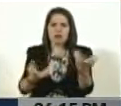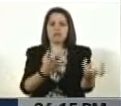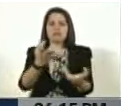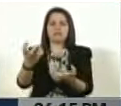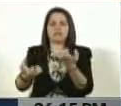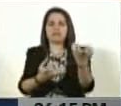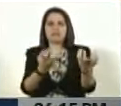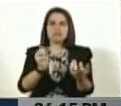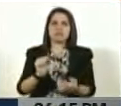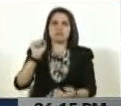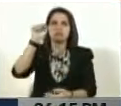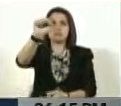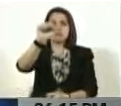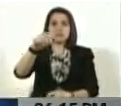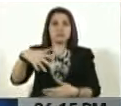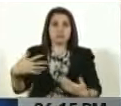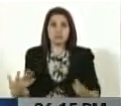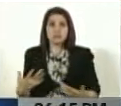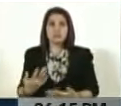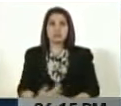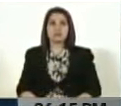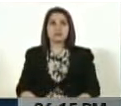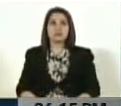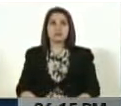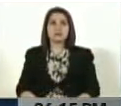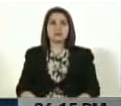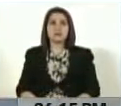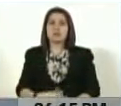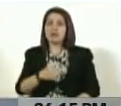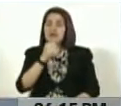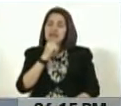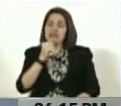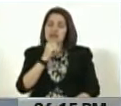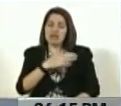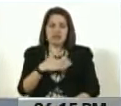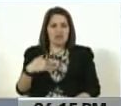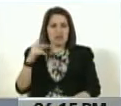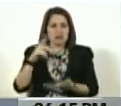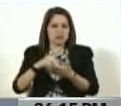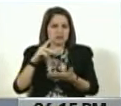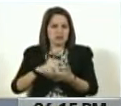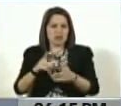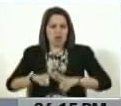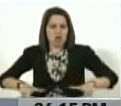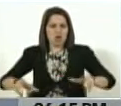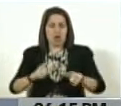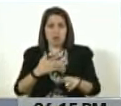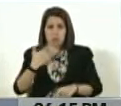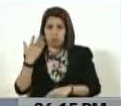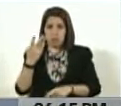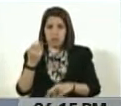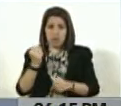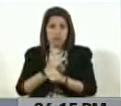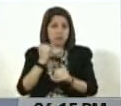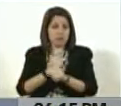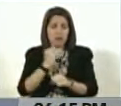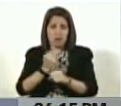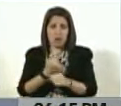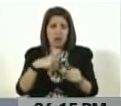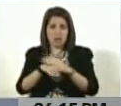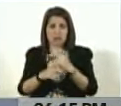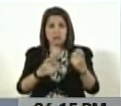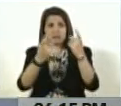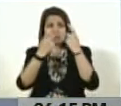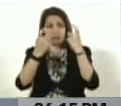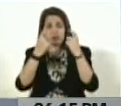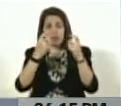que antes solamente era lo que hacía. Si una persona quiere formar parte de esa panadería que está en el lugar, puede hacerlo. Si quiere formarse para enseñar a